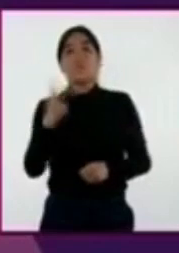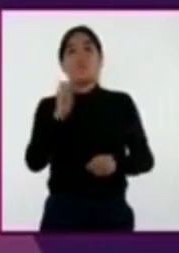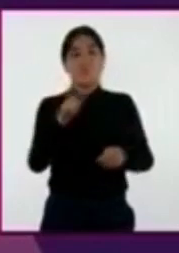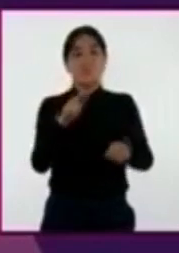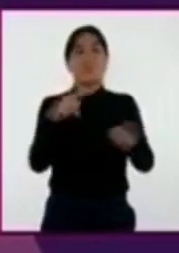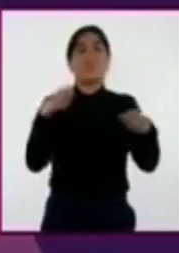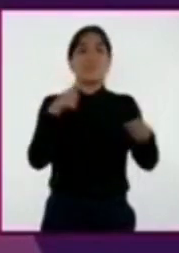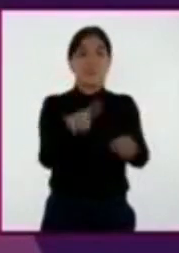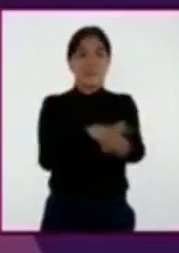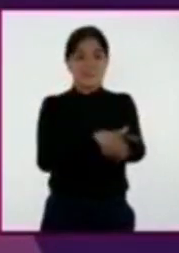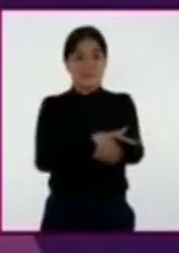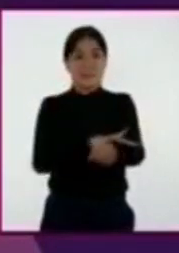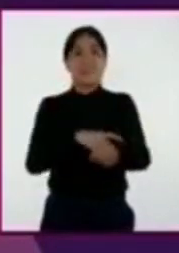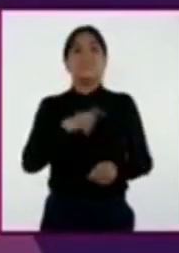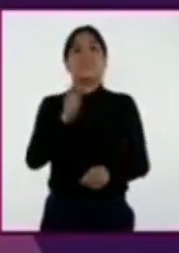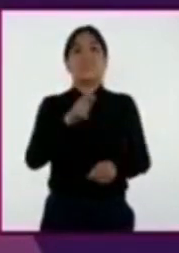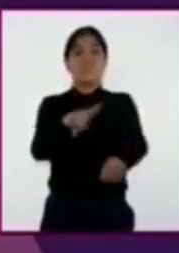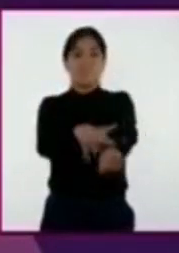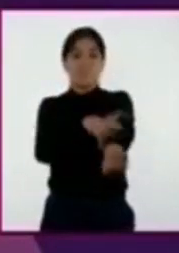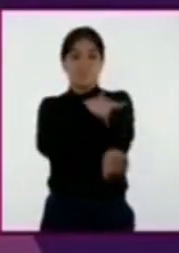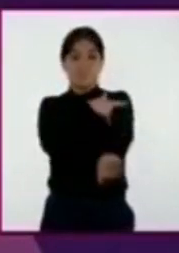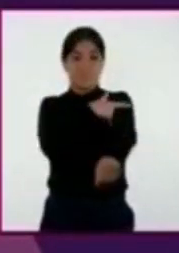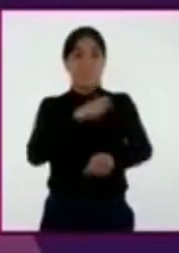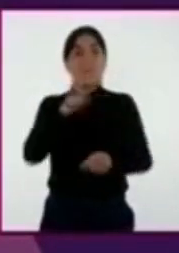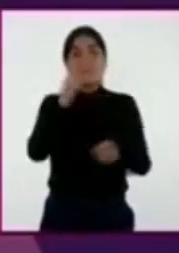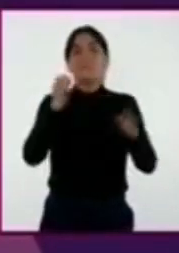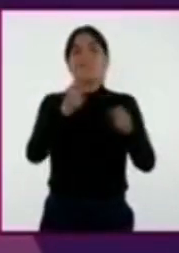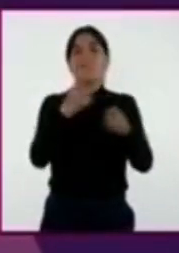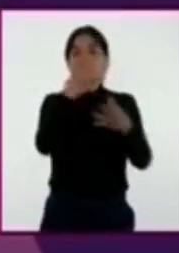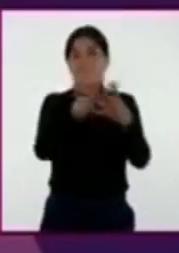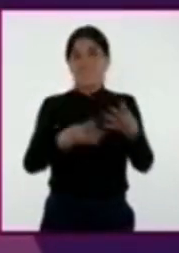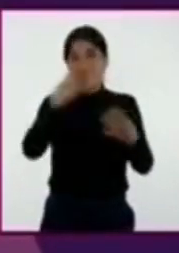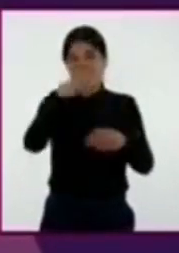calcetines, una calceta larga y un colador de cocina.